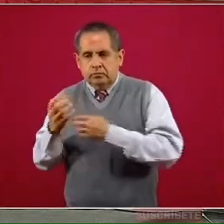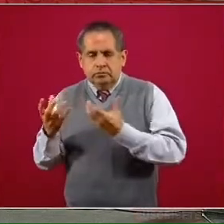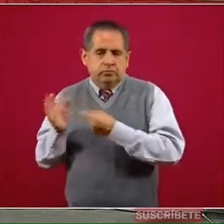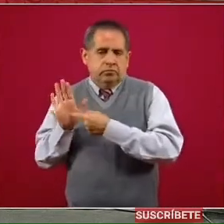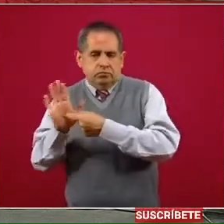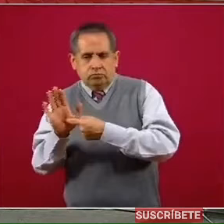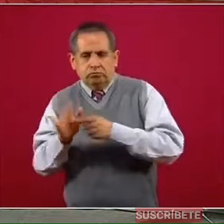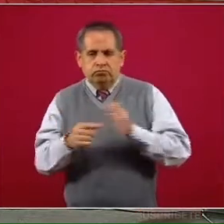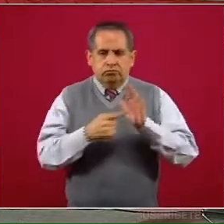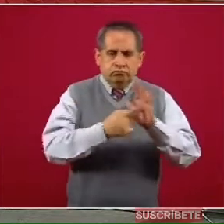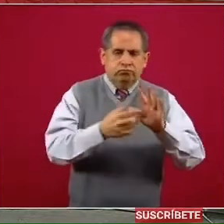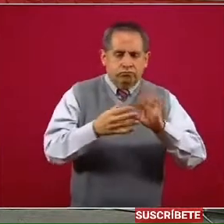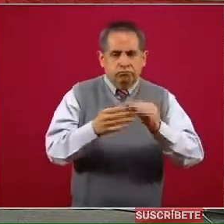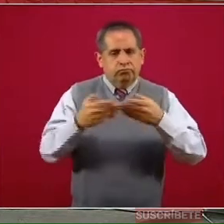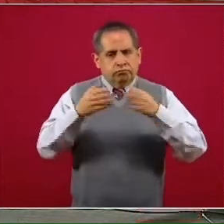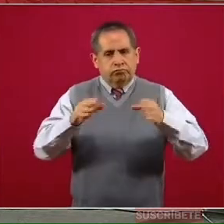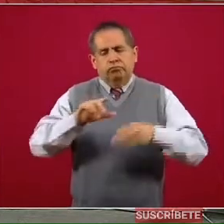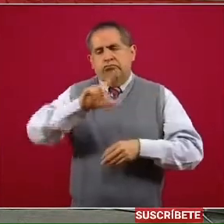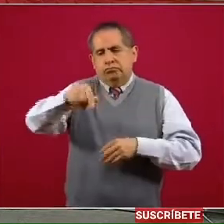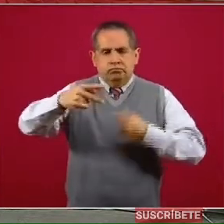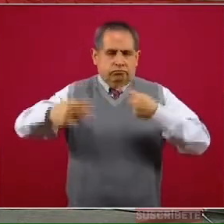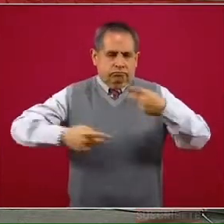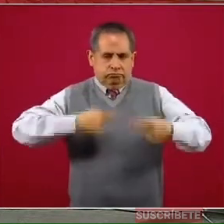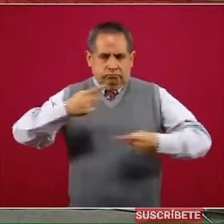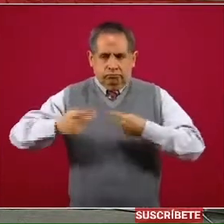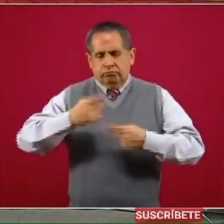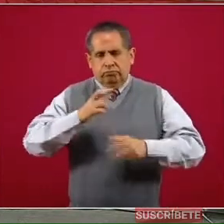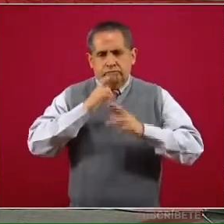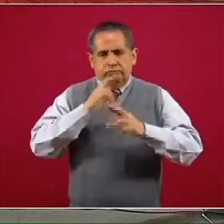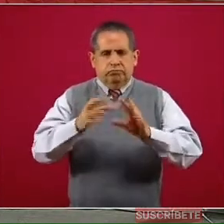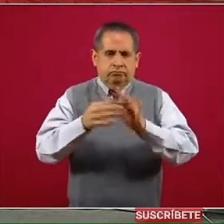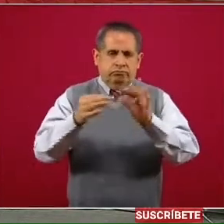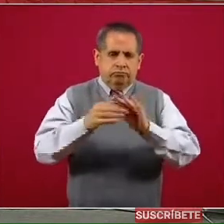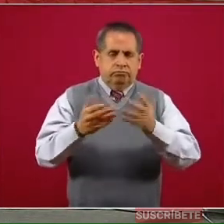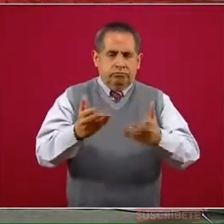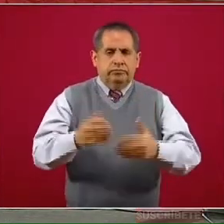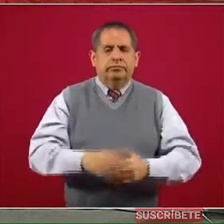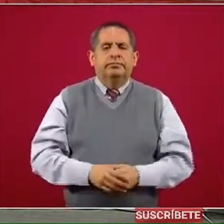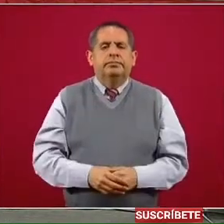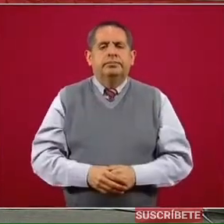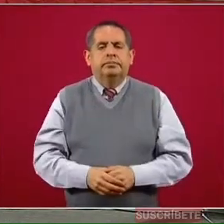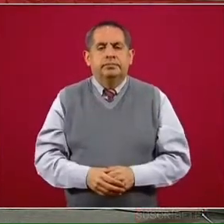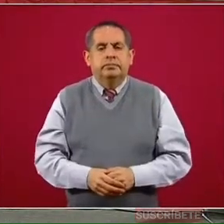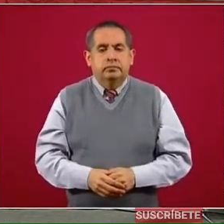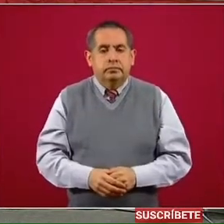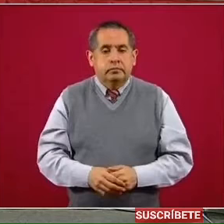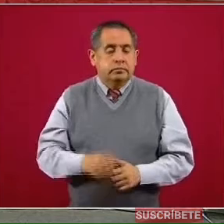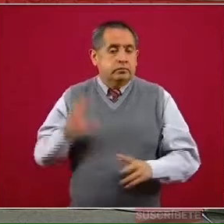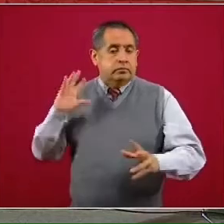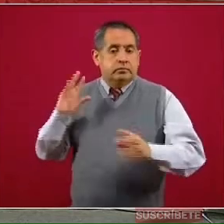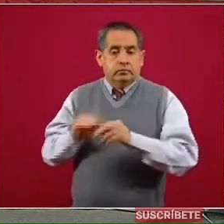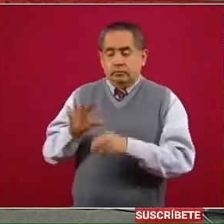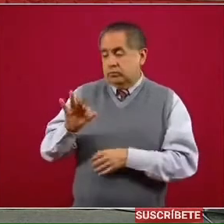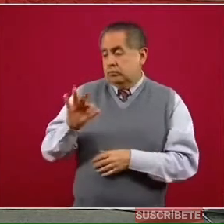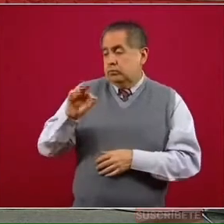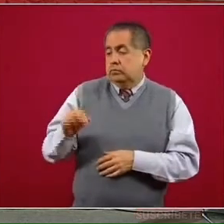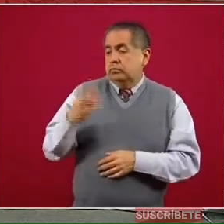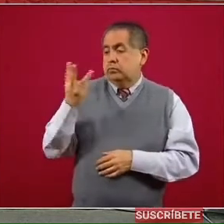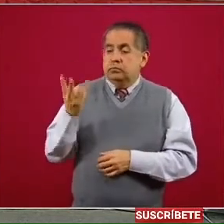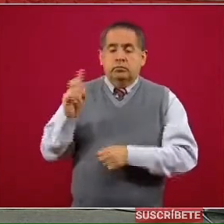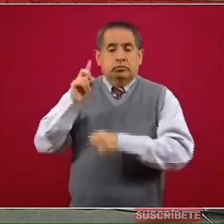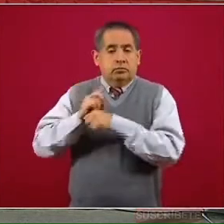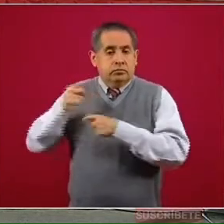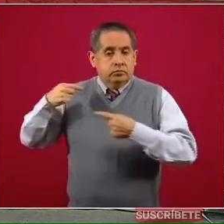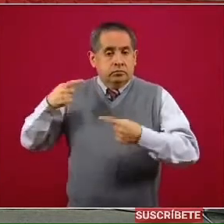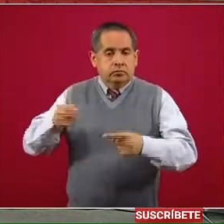entidades y abrimos a preguntas y comentarios. 43 días desde que empezamos este proceso